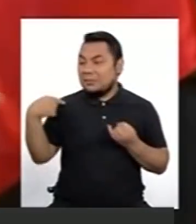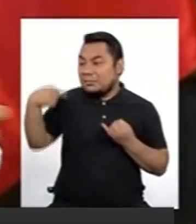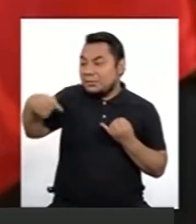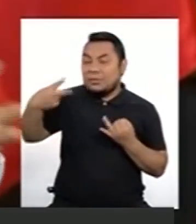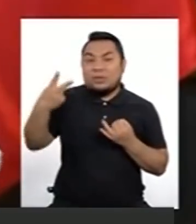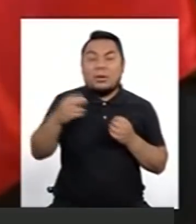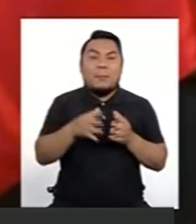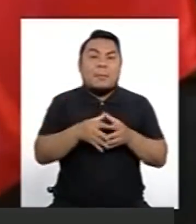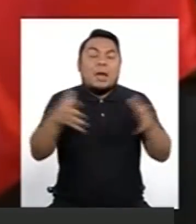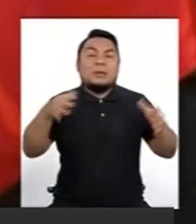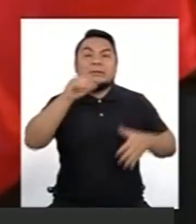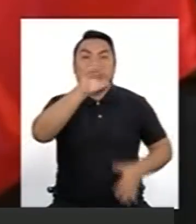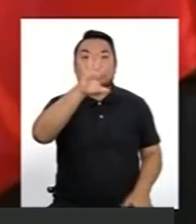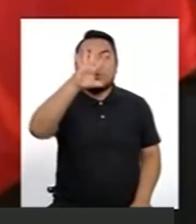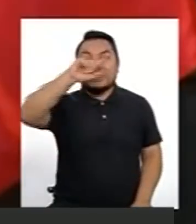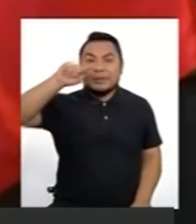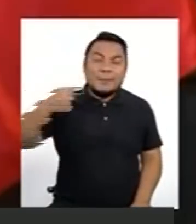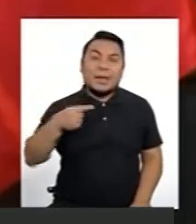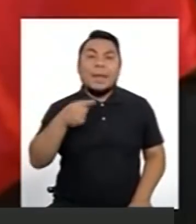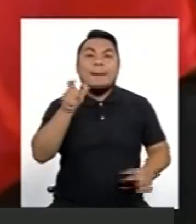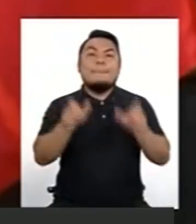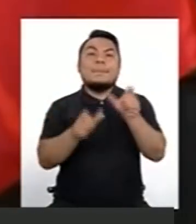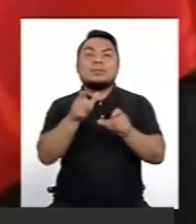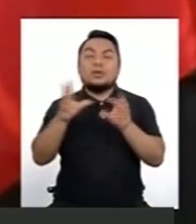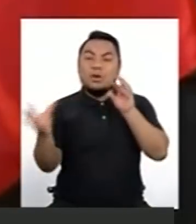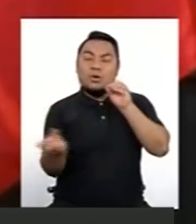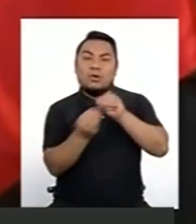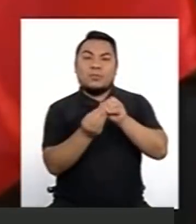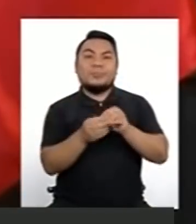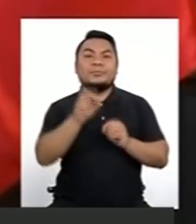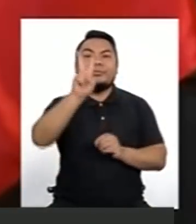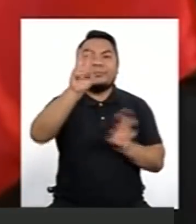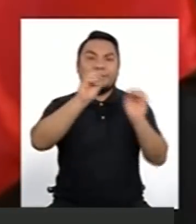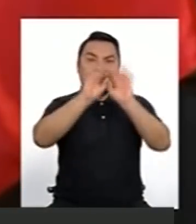de 55.000 personas muestreadas en 2 días.